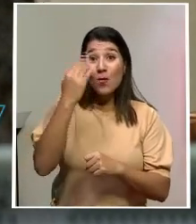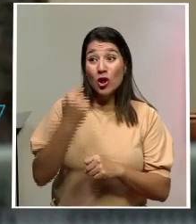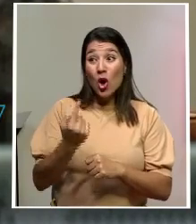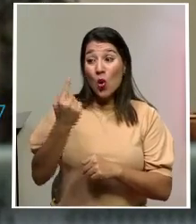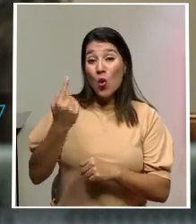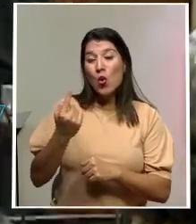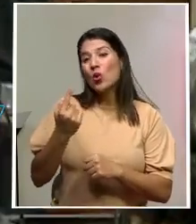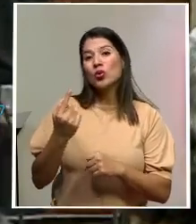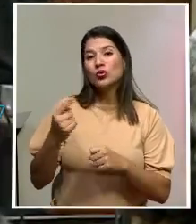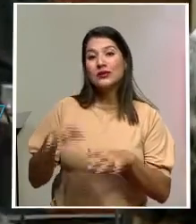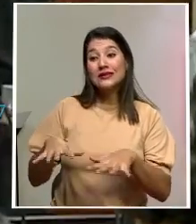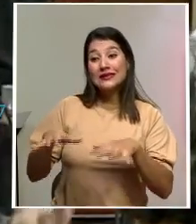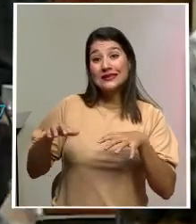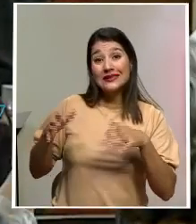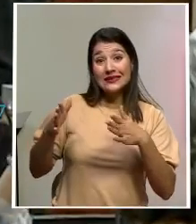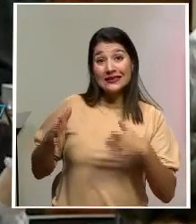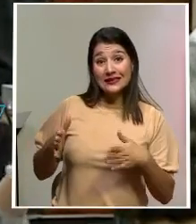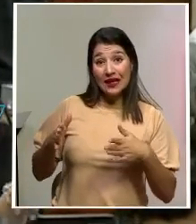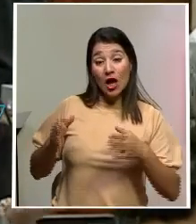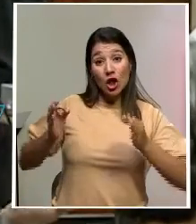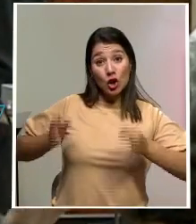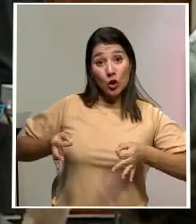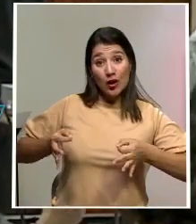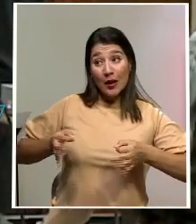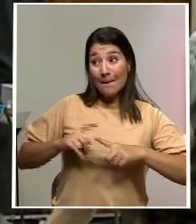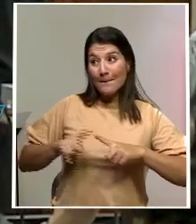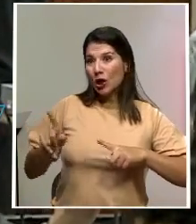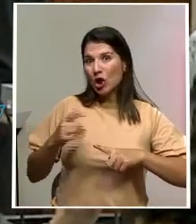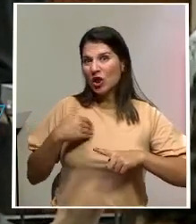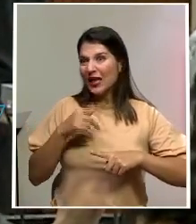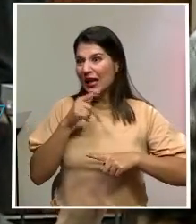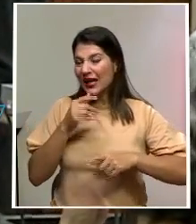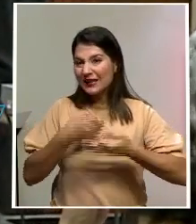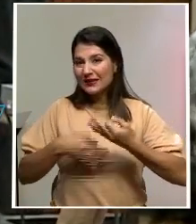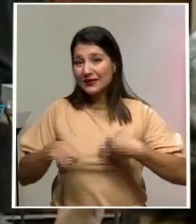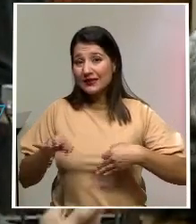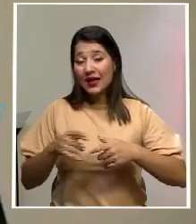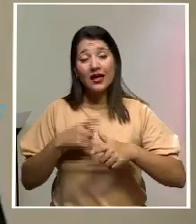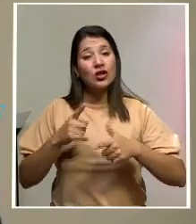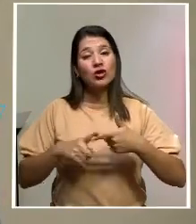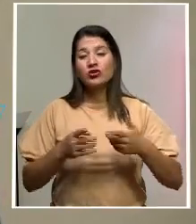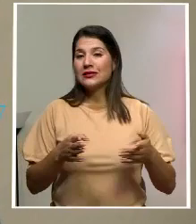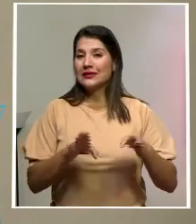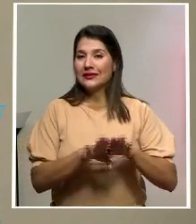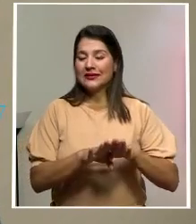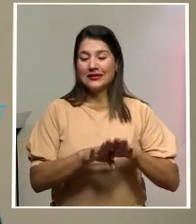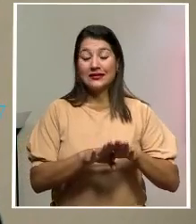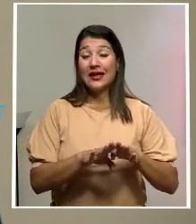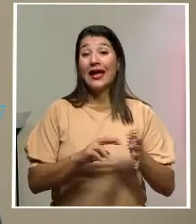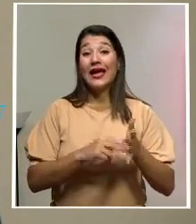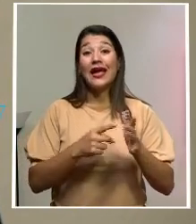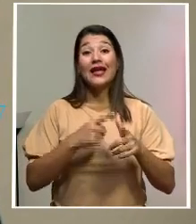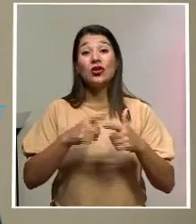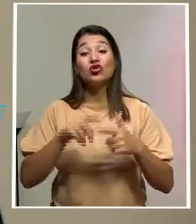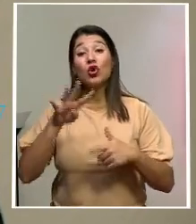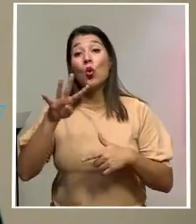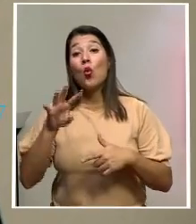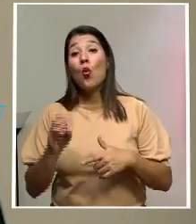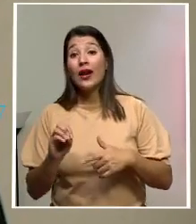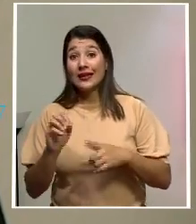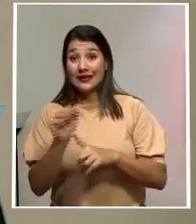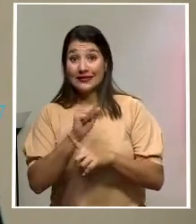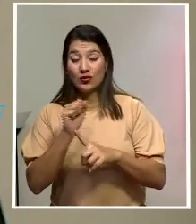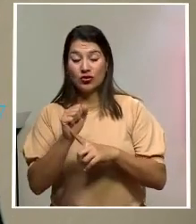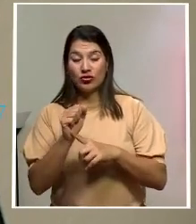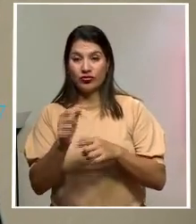haber suplentes se paralizó por completo. En ese momento se retrasó el procedimiento de 40 casos, mismos que ya fueron resueltos, confirmó esta semana